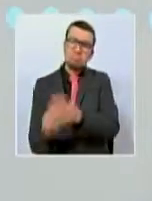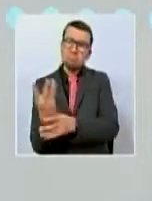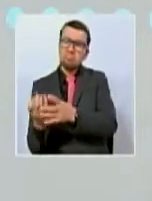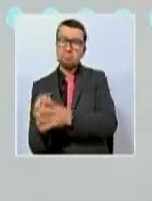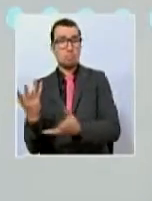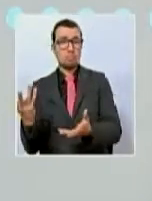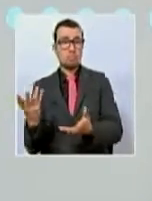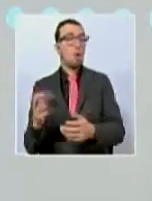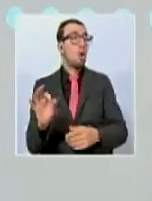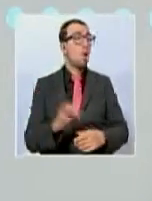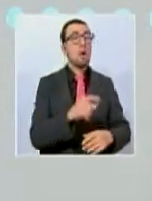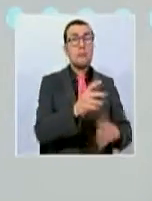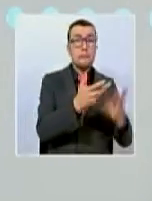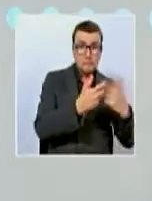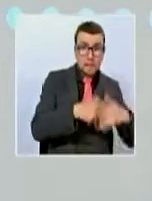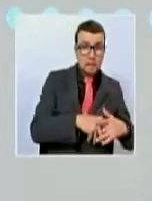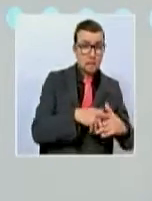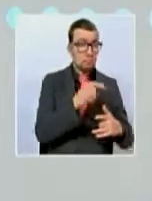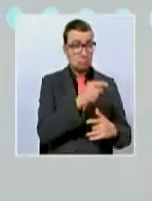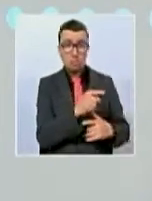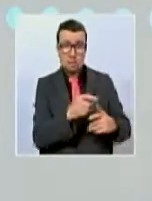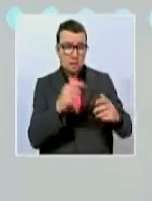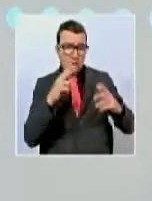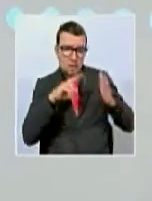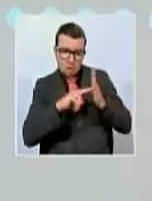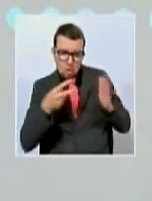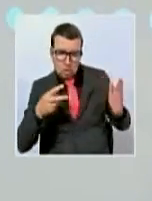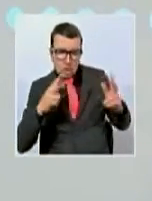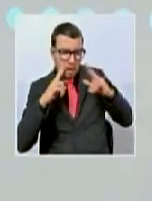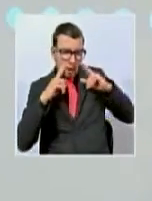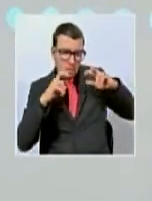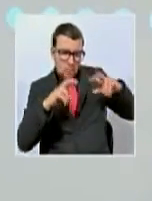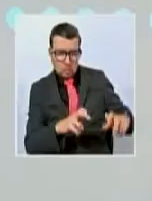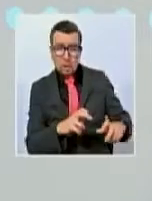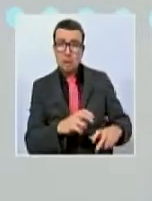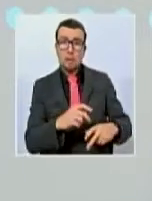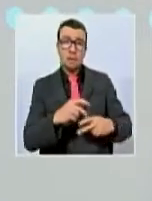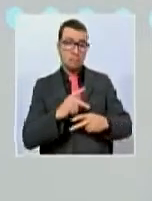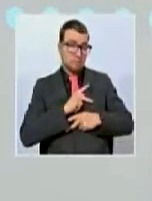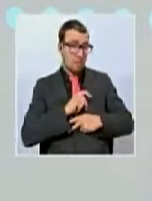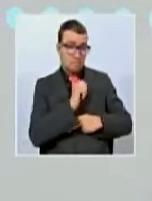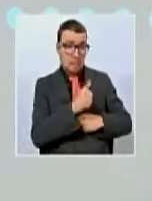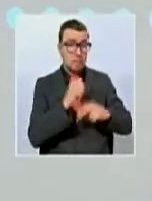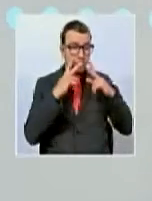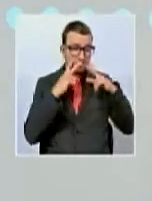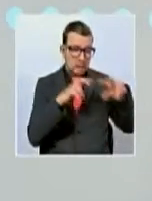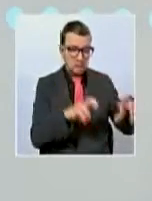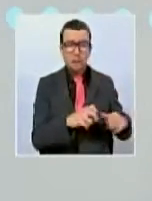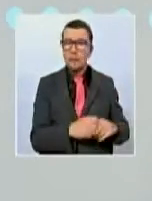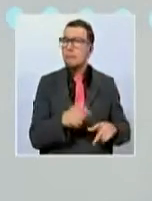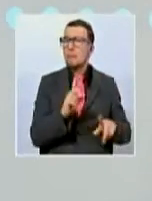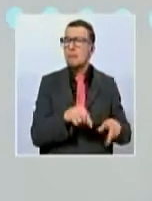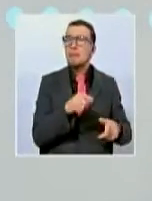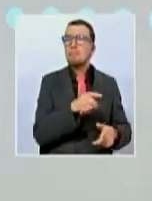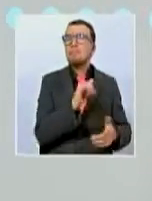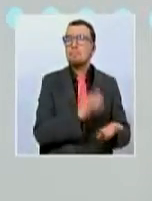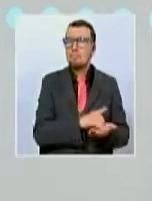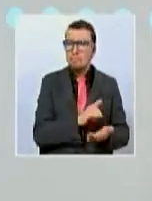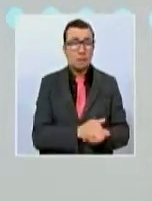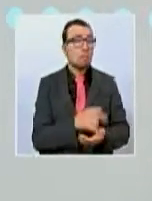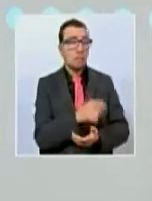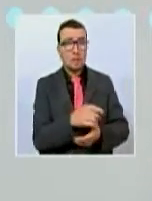empresas, por ejemplo, de biotecnología, de investigación privada y de los mismos laboratorios que siempre estamos aportando para poder